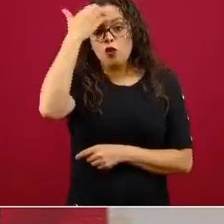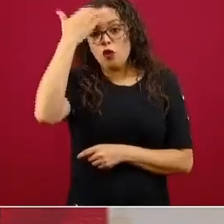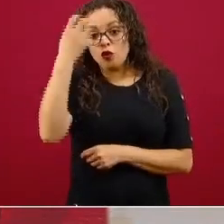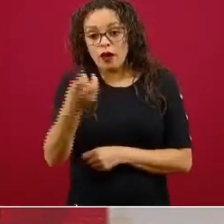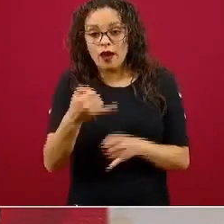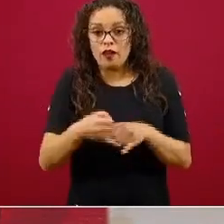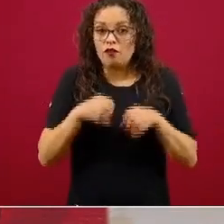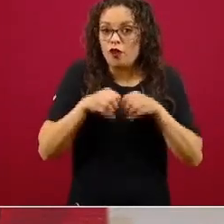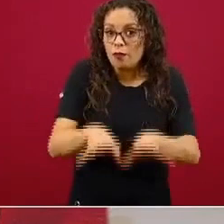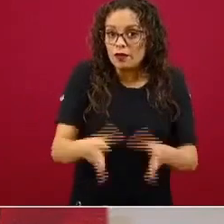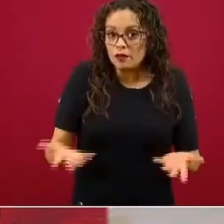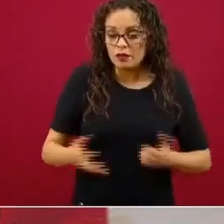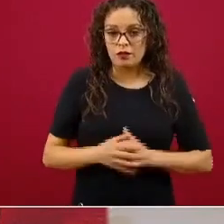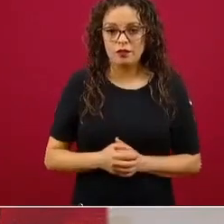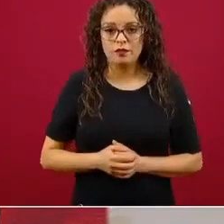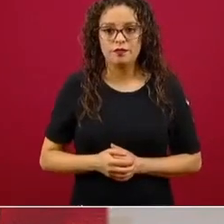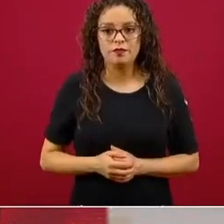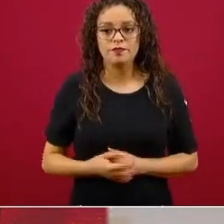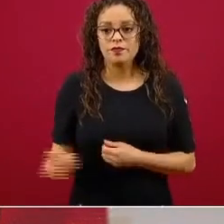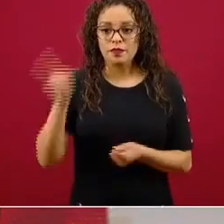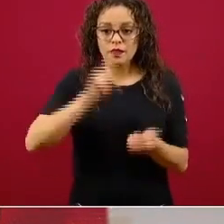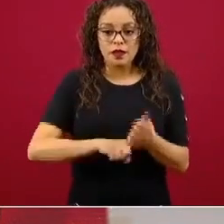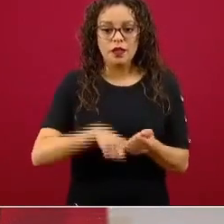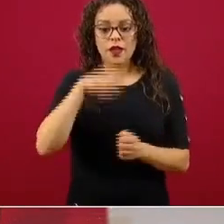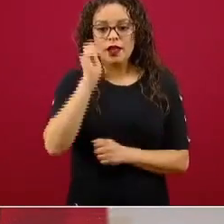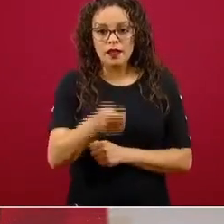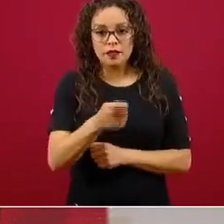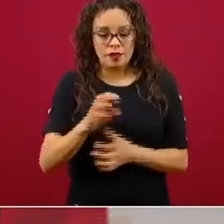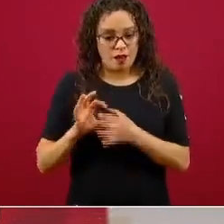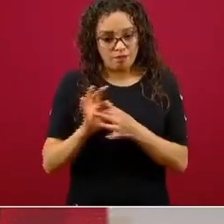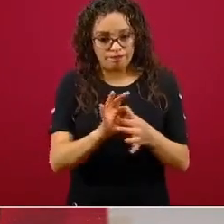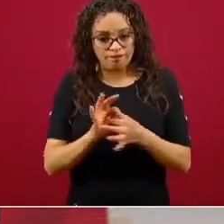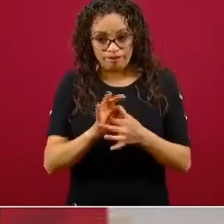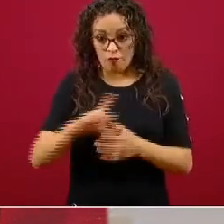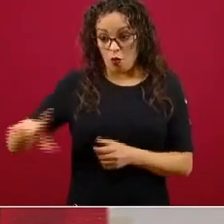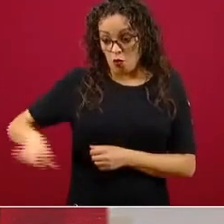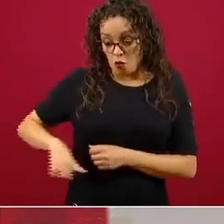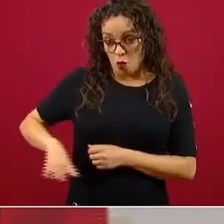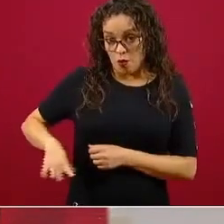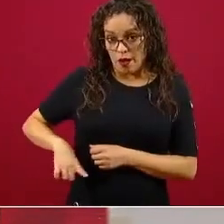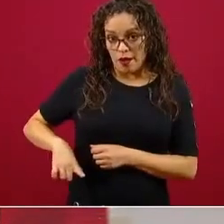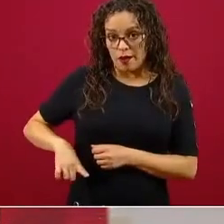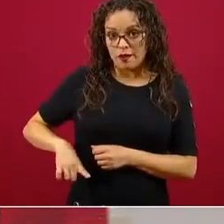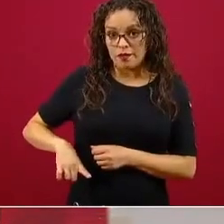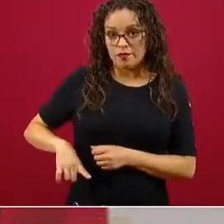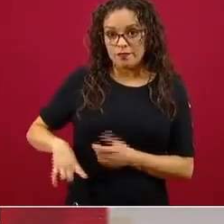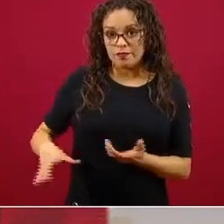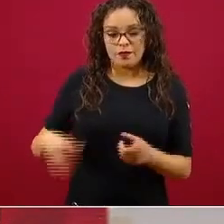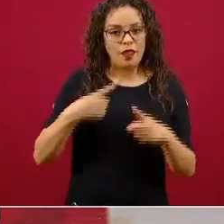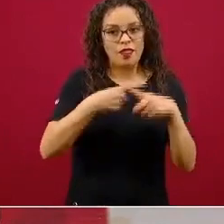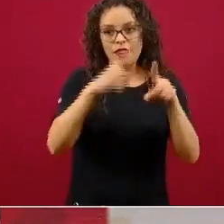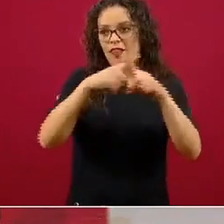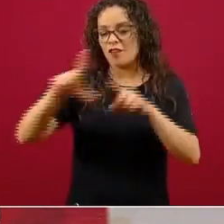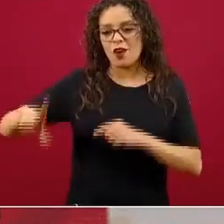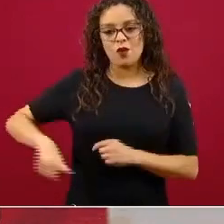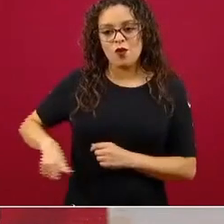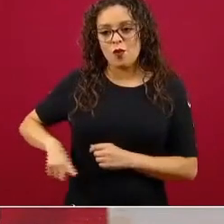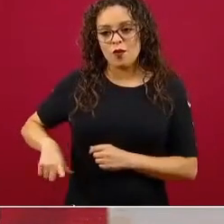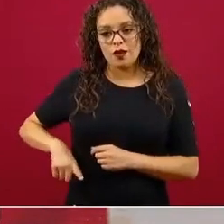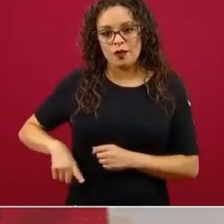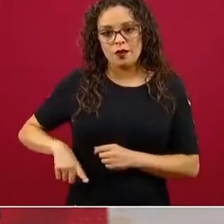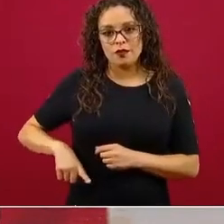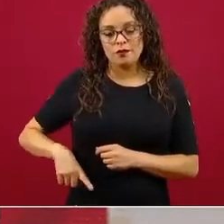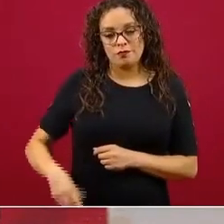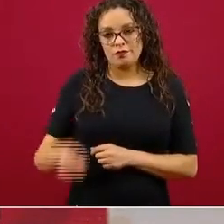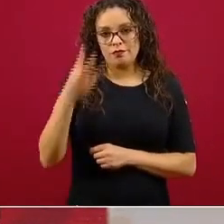motivación propia o en asociación con el gobierno, o los gobiernos, hablando en plural, todos los gobiernos en los 3 órdenes de